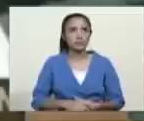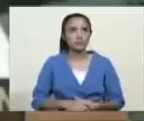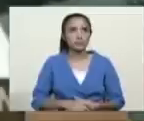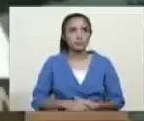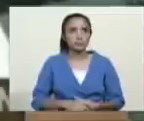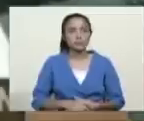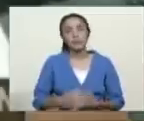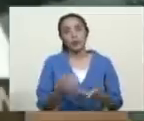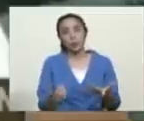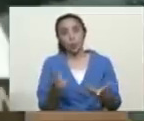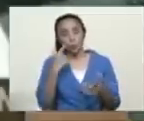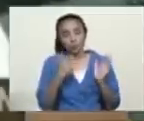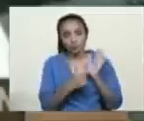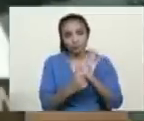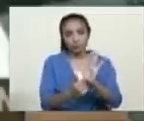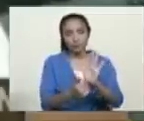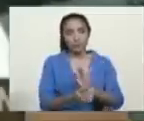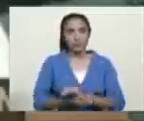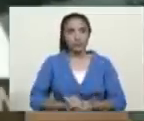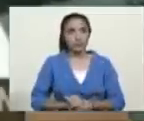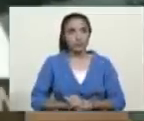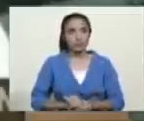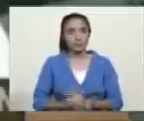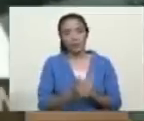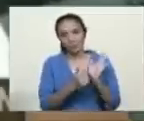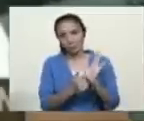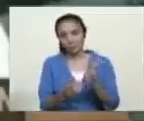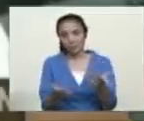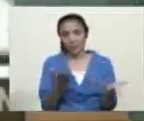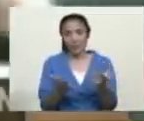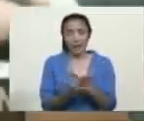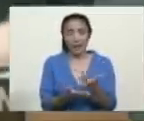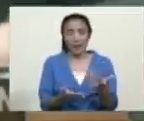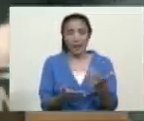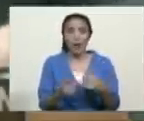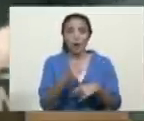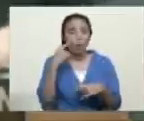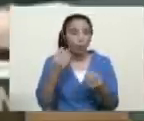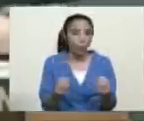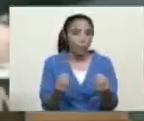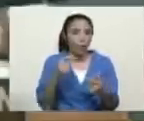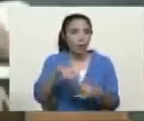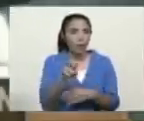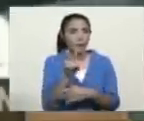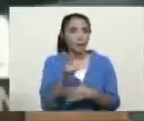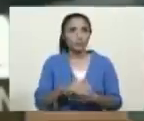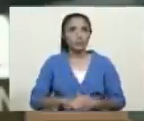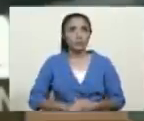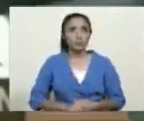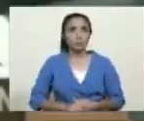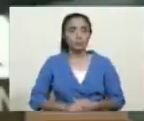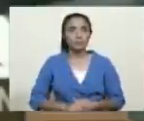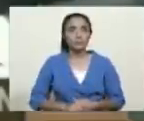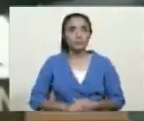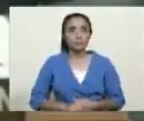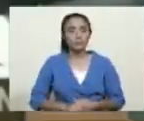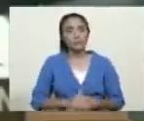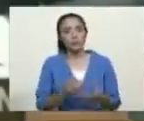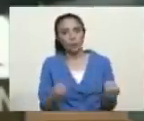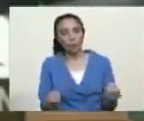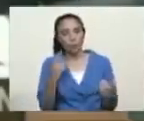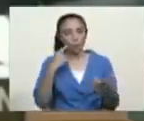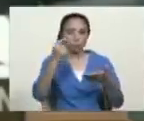un espectáculo más que se ha creado en torno a Venezuela. Quiero recordar el